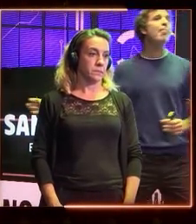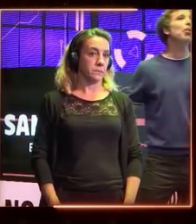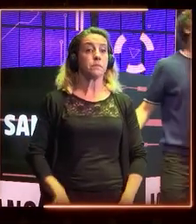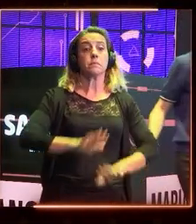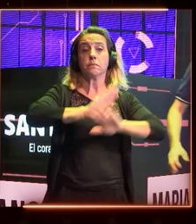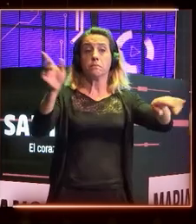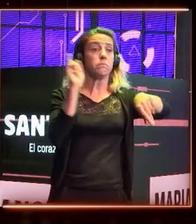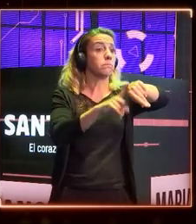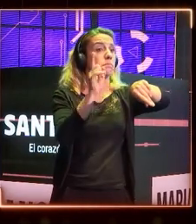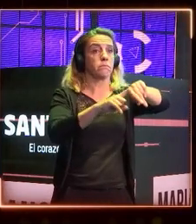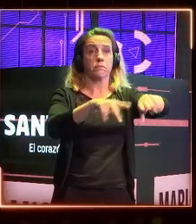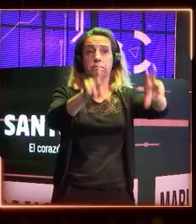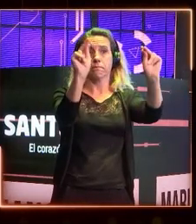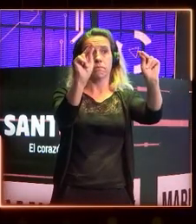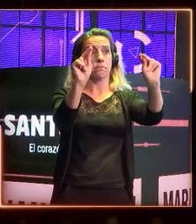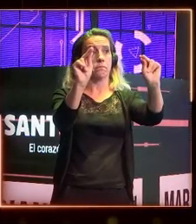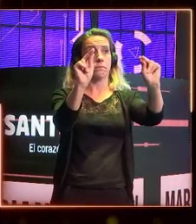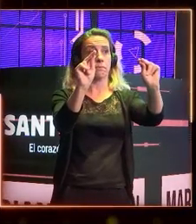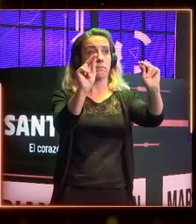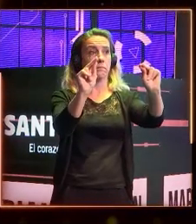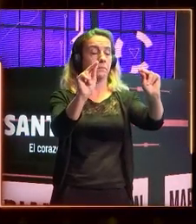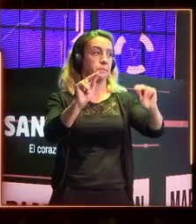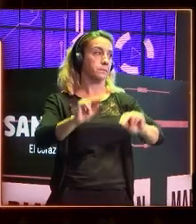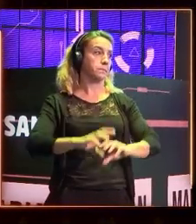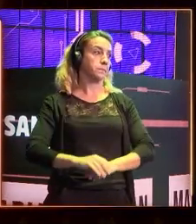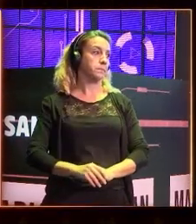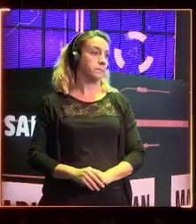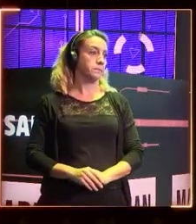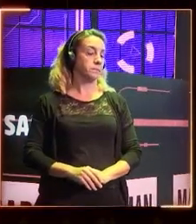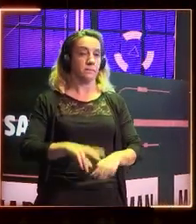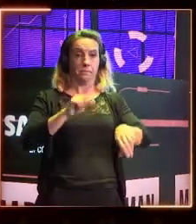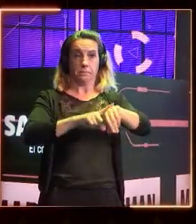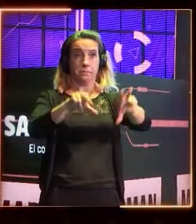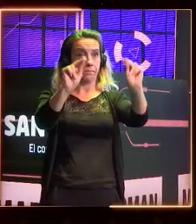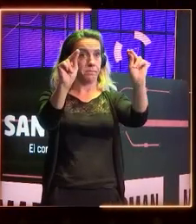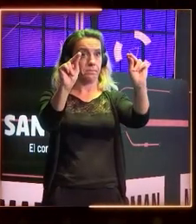bueno tiempo tiempo tiempo